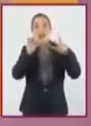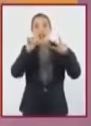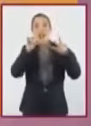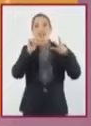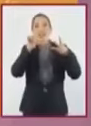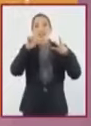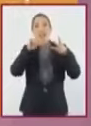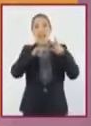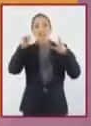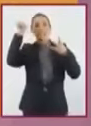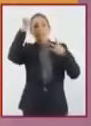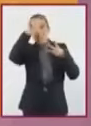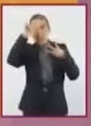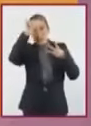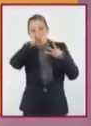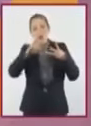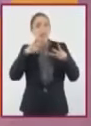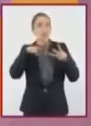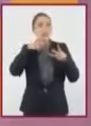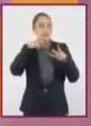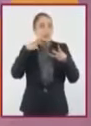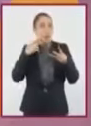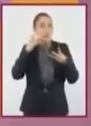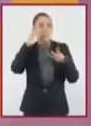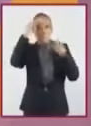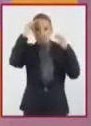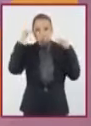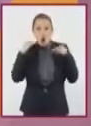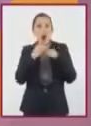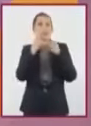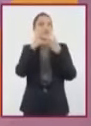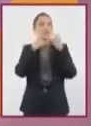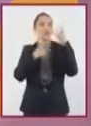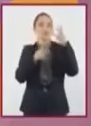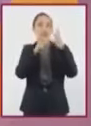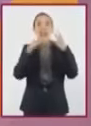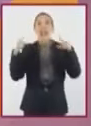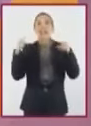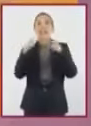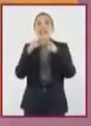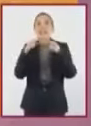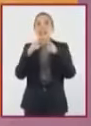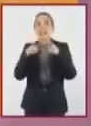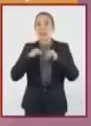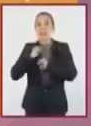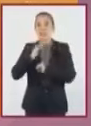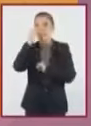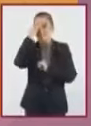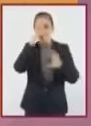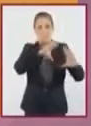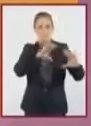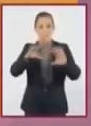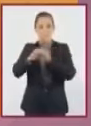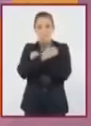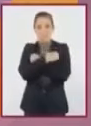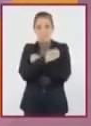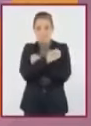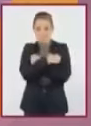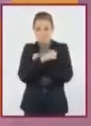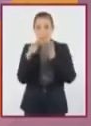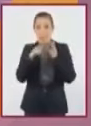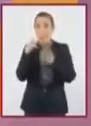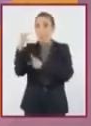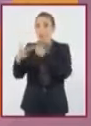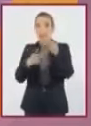cardenales, obispos, sacerdotes, frailes y monjes. La iglesia se encargaba de la educación de la población,